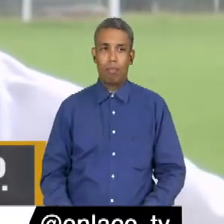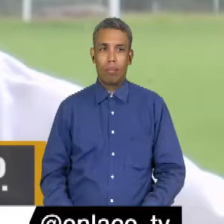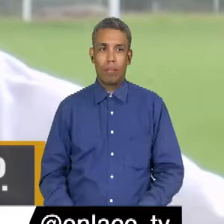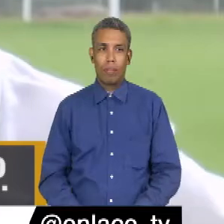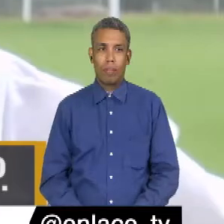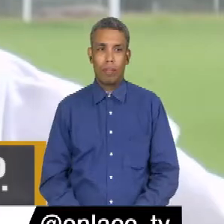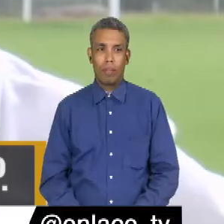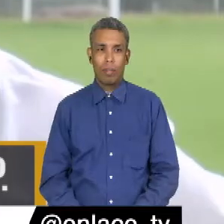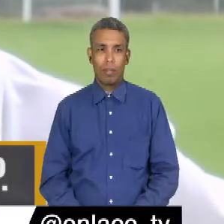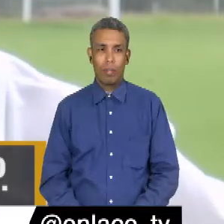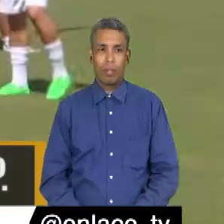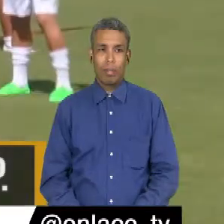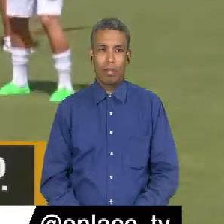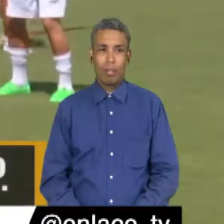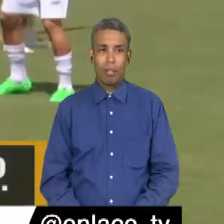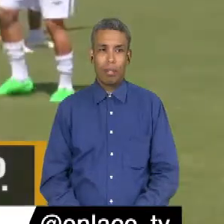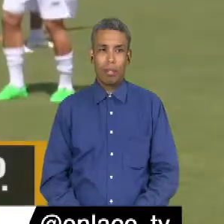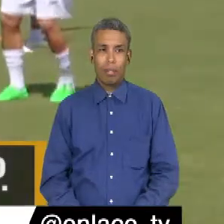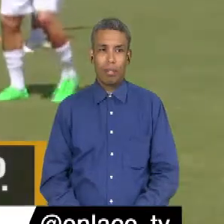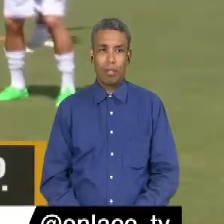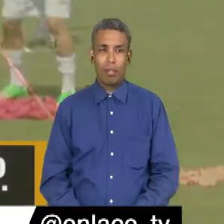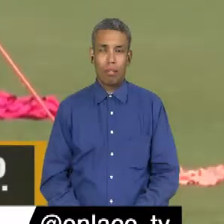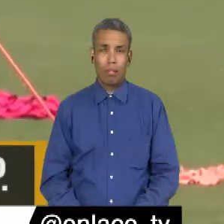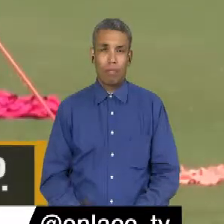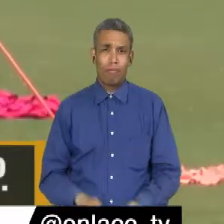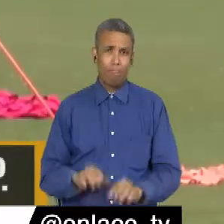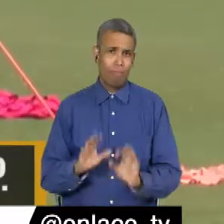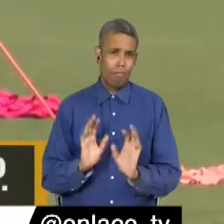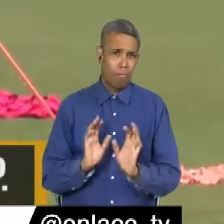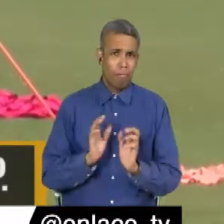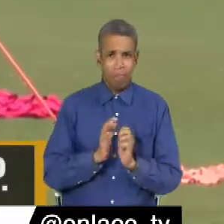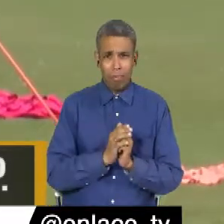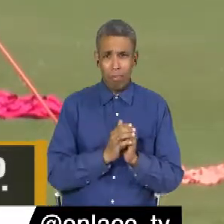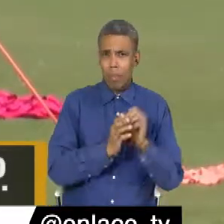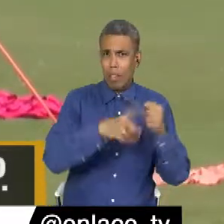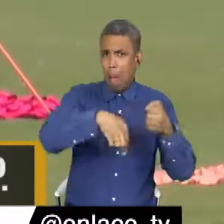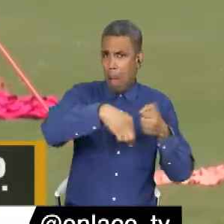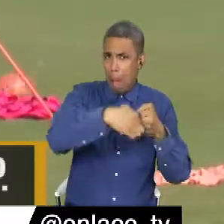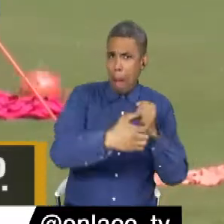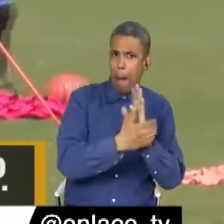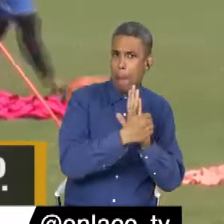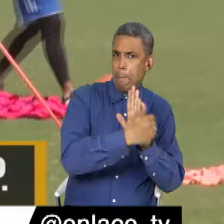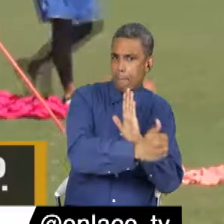al máximo esas condiciones naturales que tienen cada uno de ellos, nuestros jugadores.